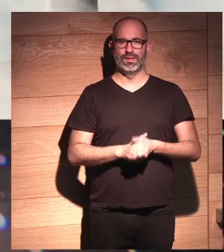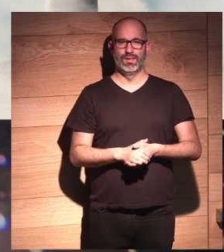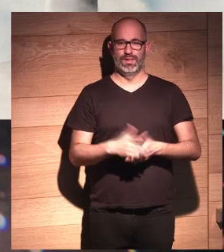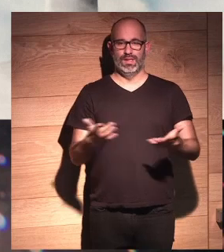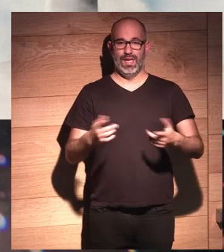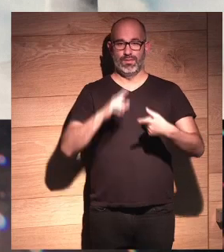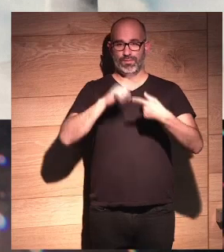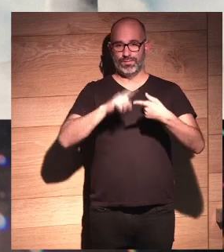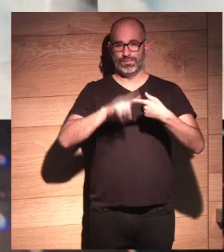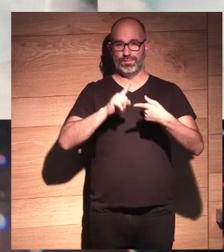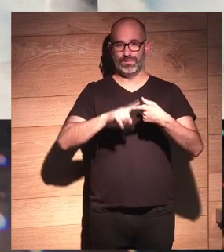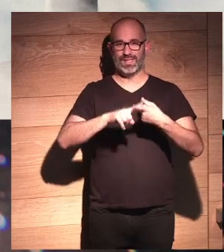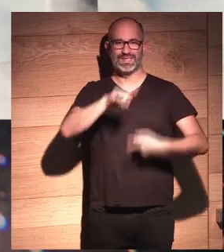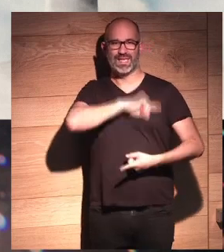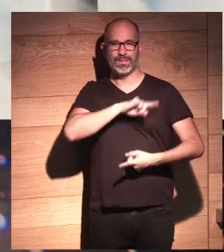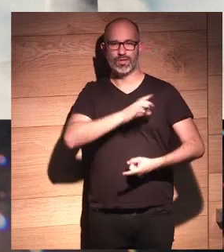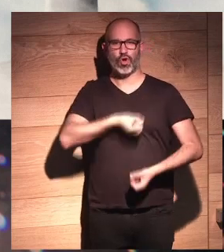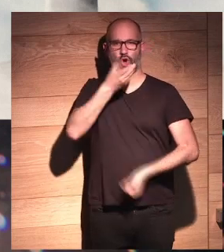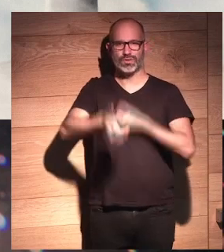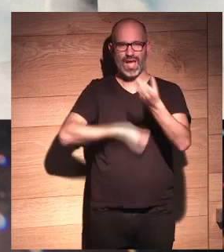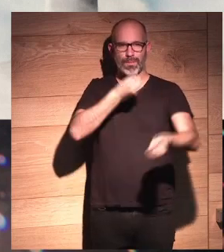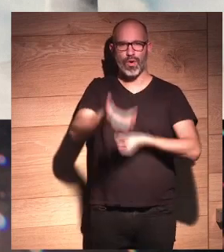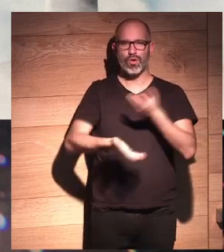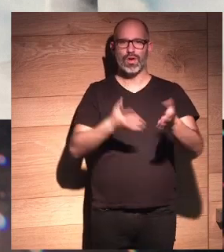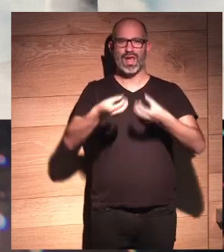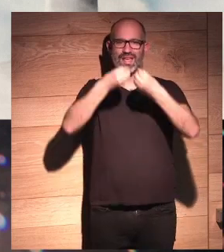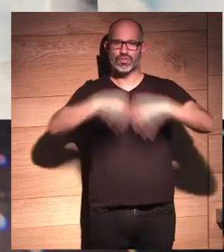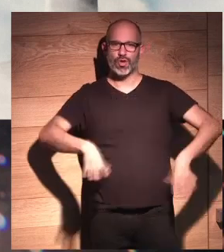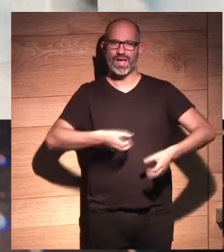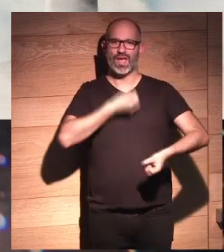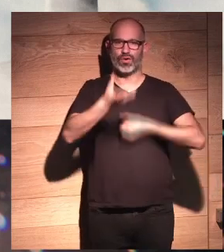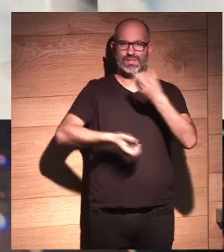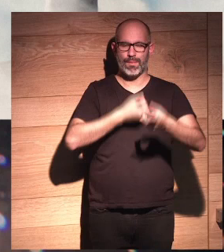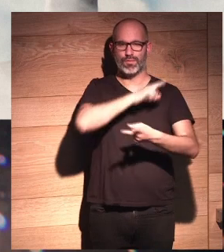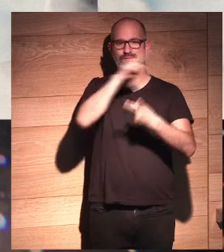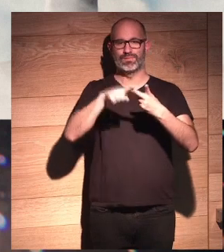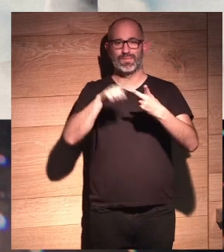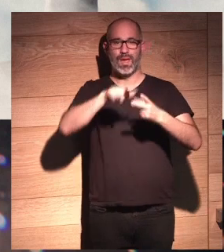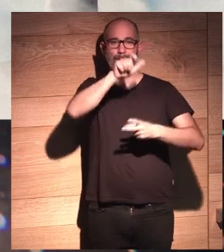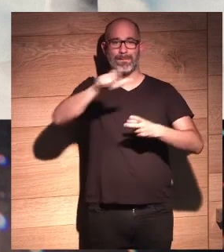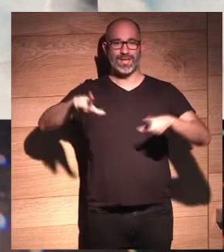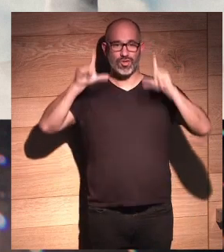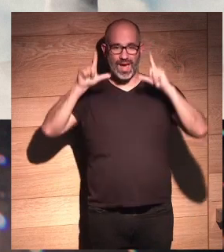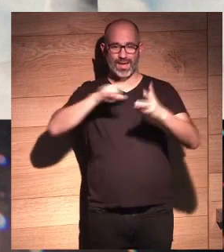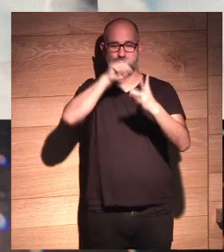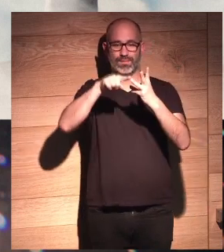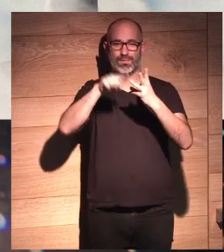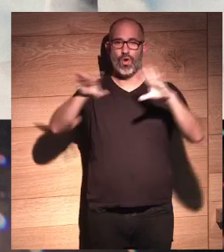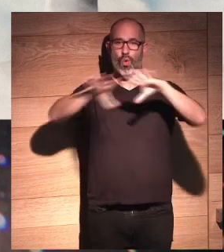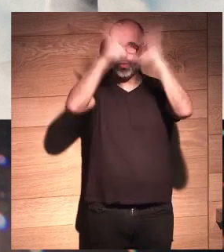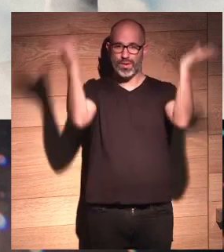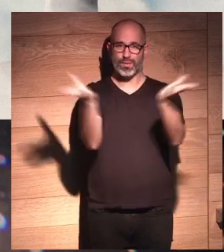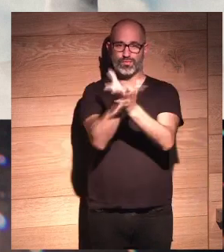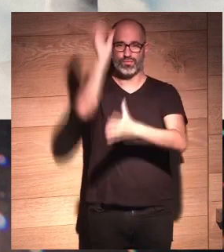Es, por un lado, los sentimientos que contamos, la historia que contamos. Por otro lado son los personajes y por otro lado el universo en el